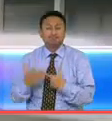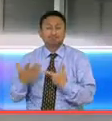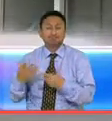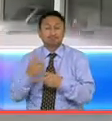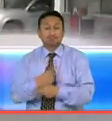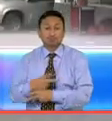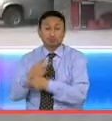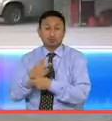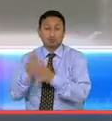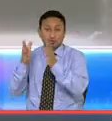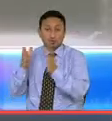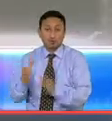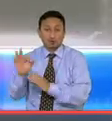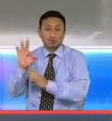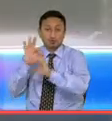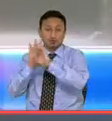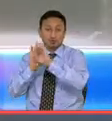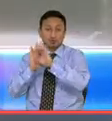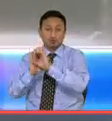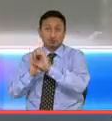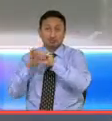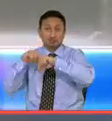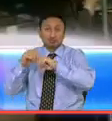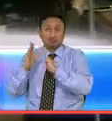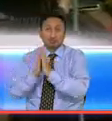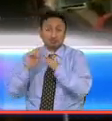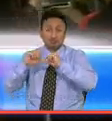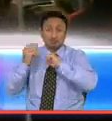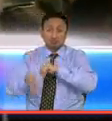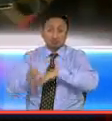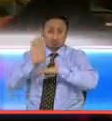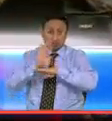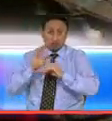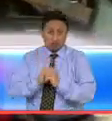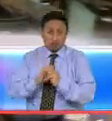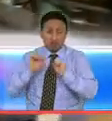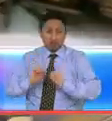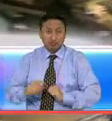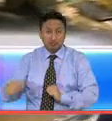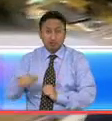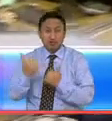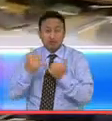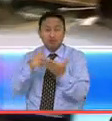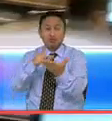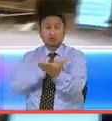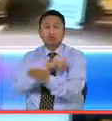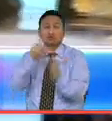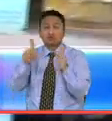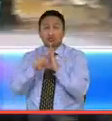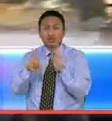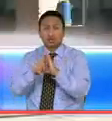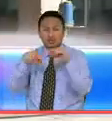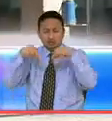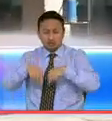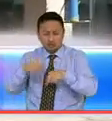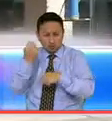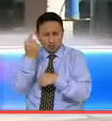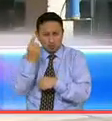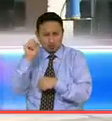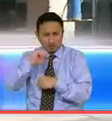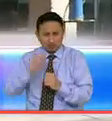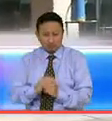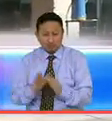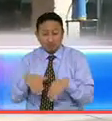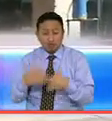del Consejo de Participación Ciudadana exhortaron a la Asamblea Nacional a que elabore un proyecto de ley interpretativa que viabilice